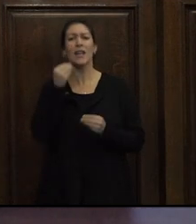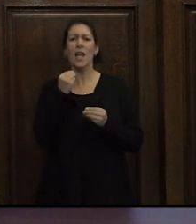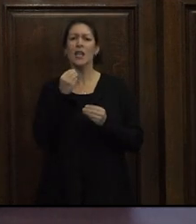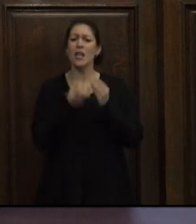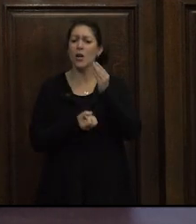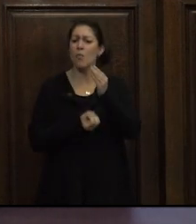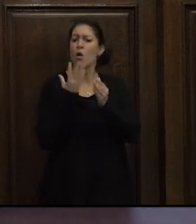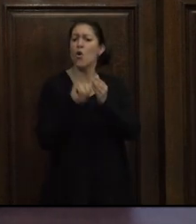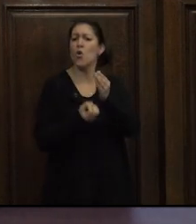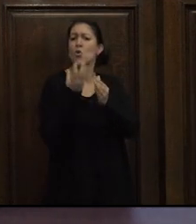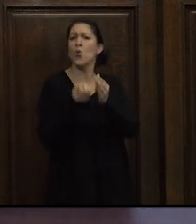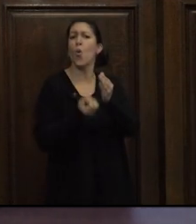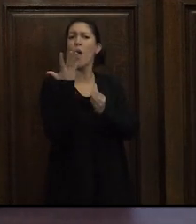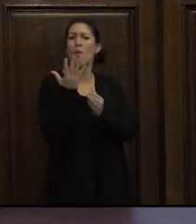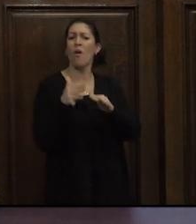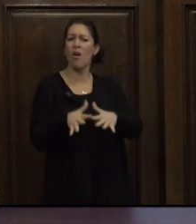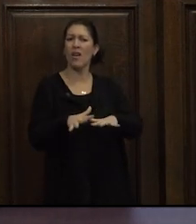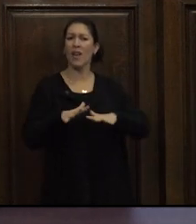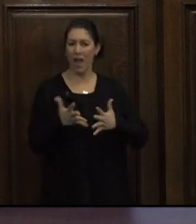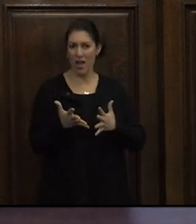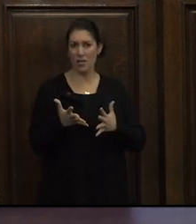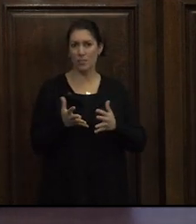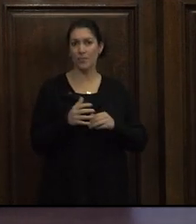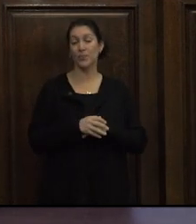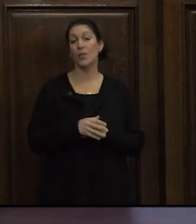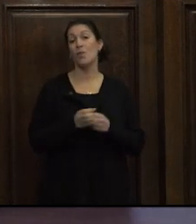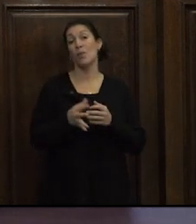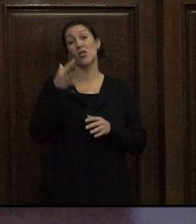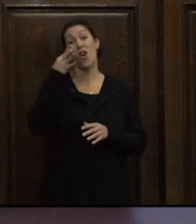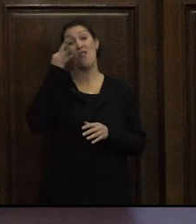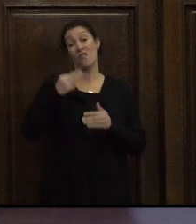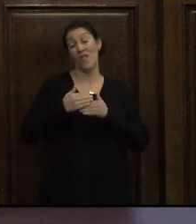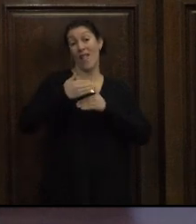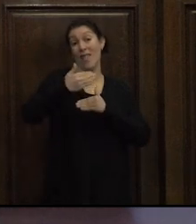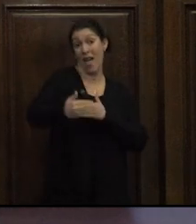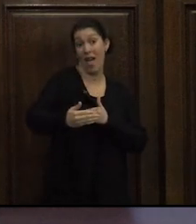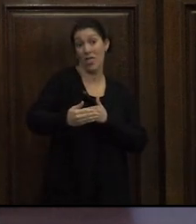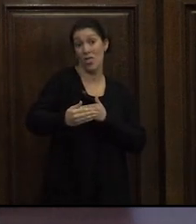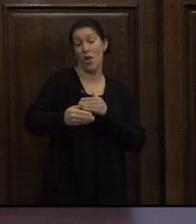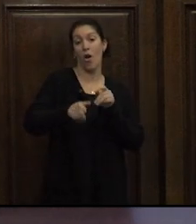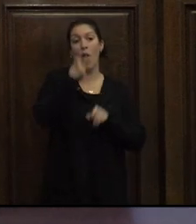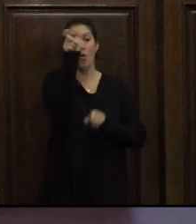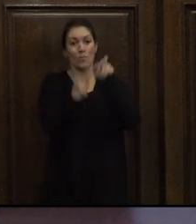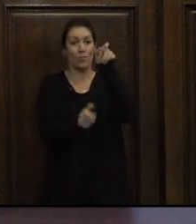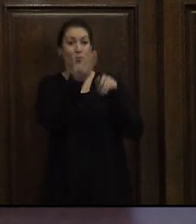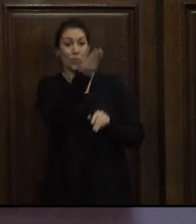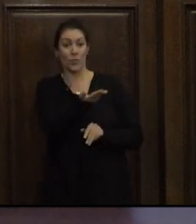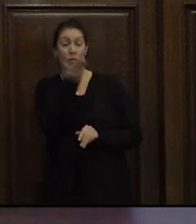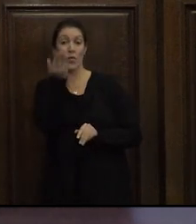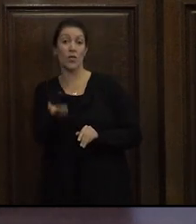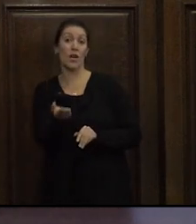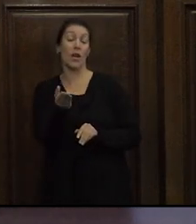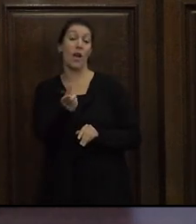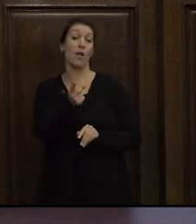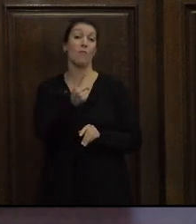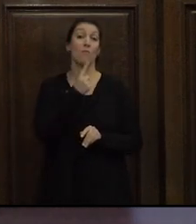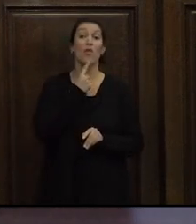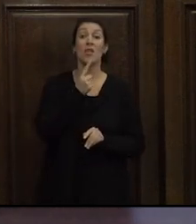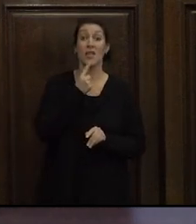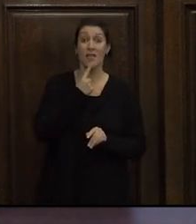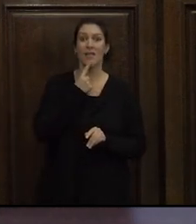que está brotando en este nuevo suelo, ¿no? Entonces, la posverdad y estas figuras políticas, así como lo que ellas generan y de lo